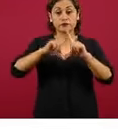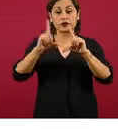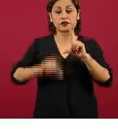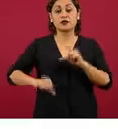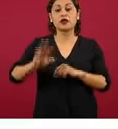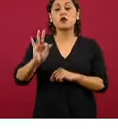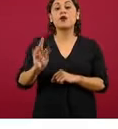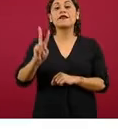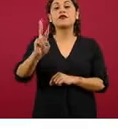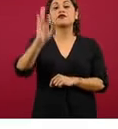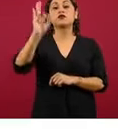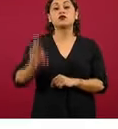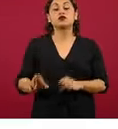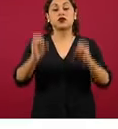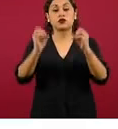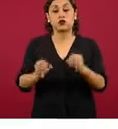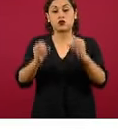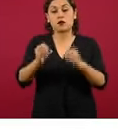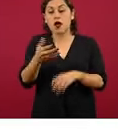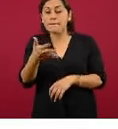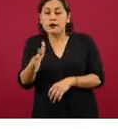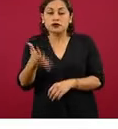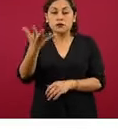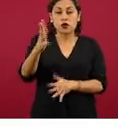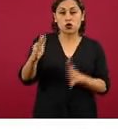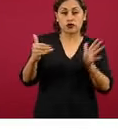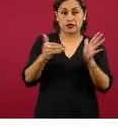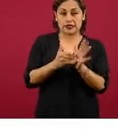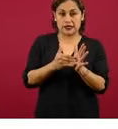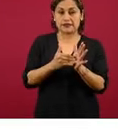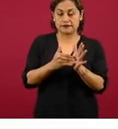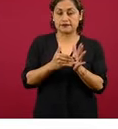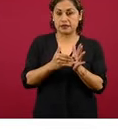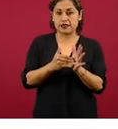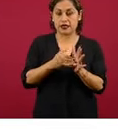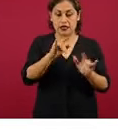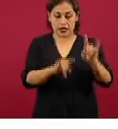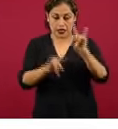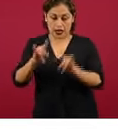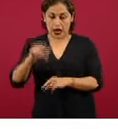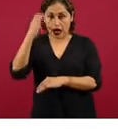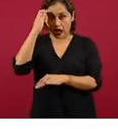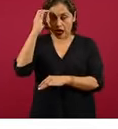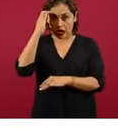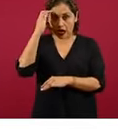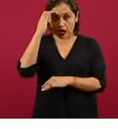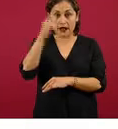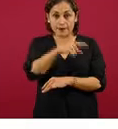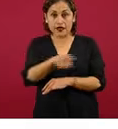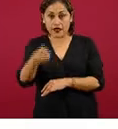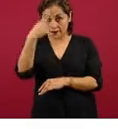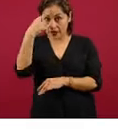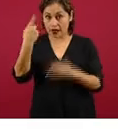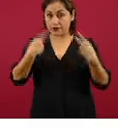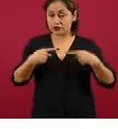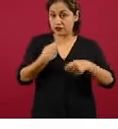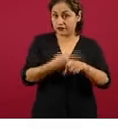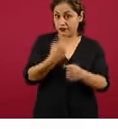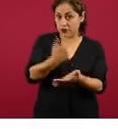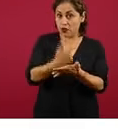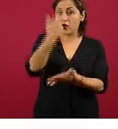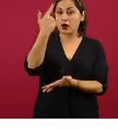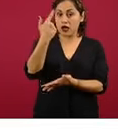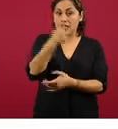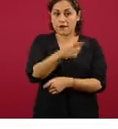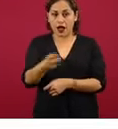ocupación, de total de un poco más de 10,000 camas que están habilitadas para pacientes críticos, y siempre hacemos